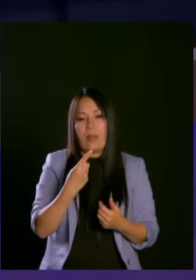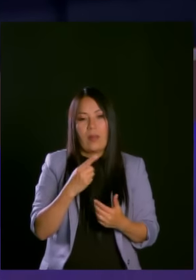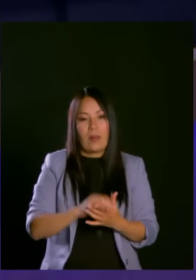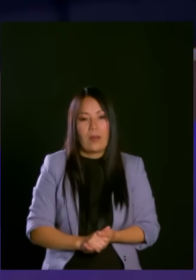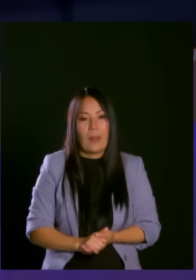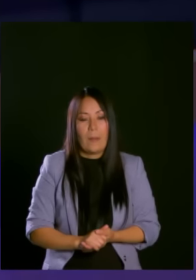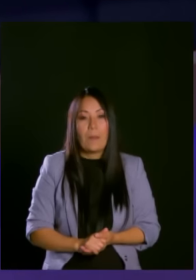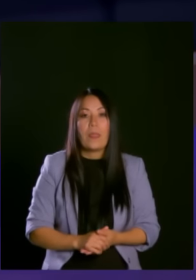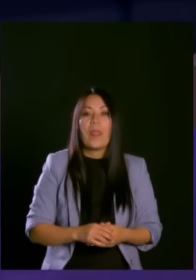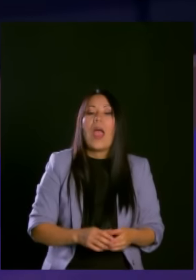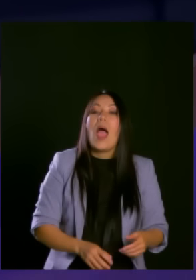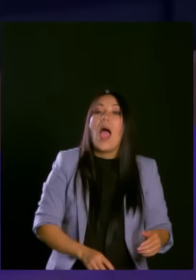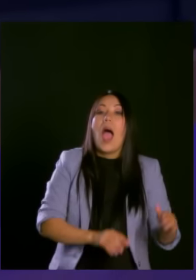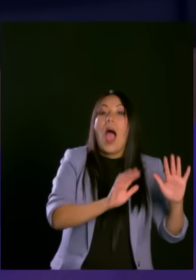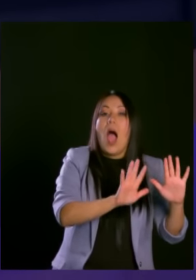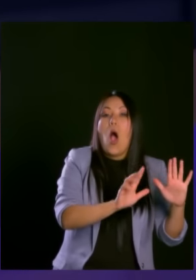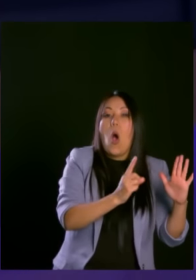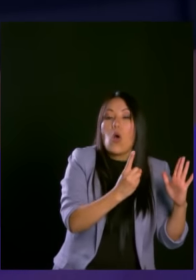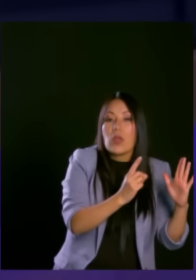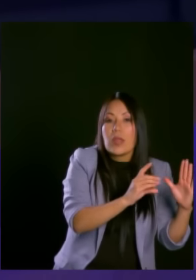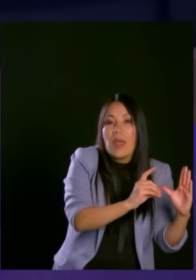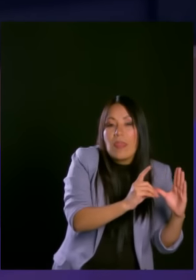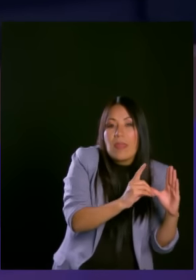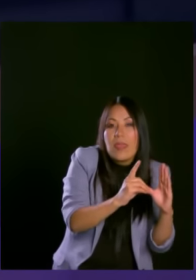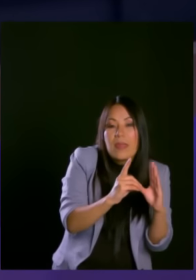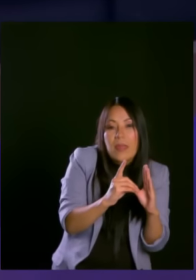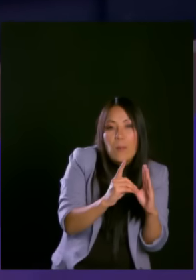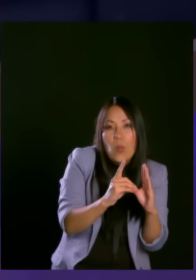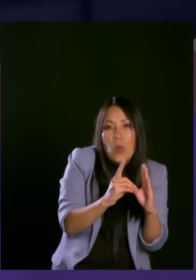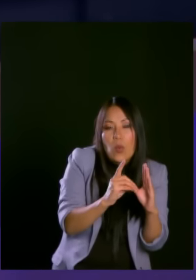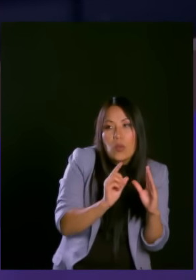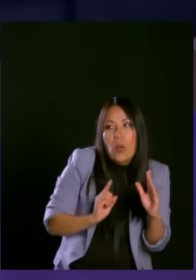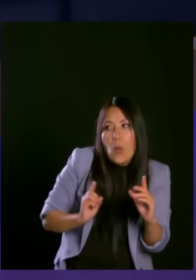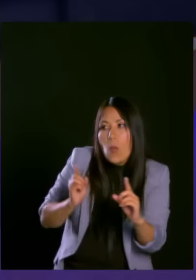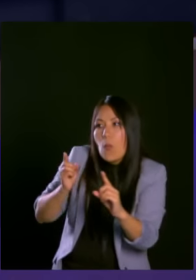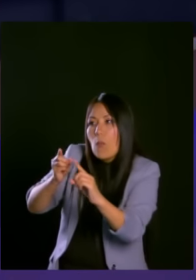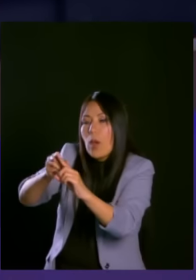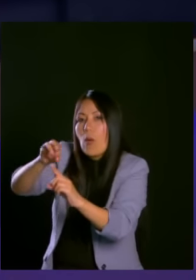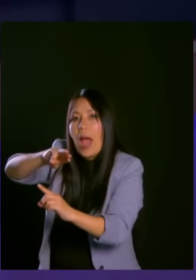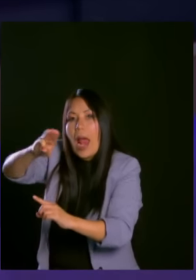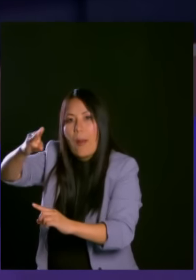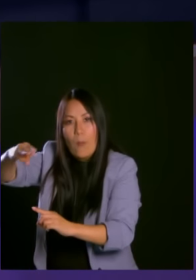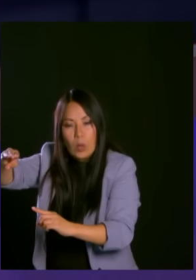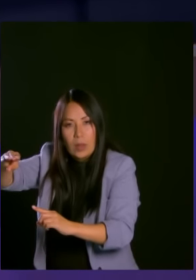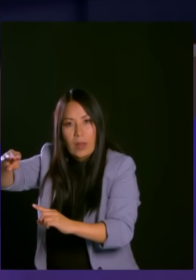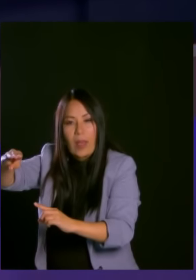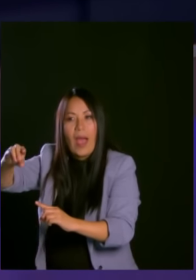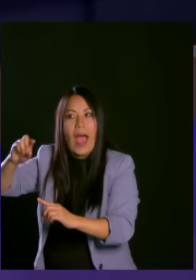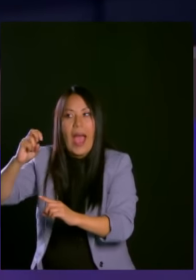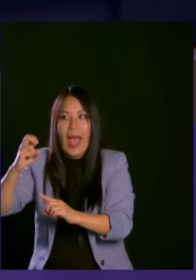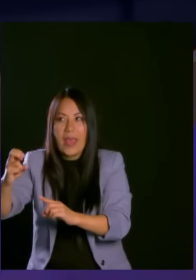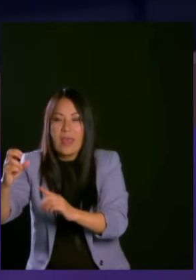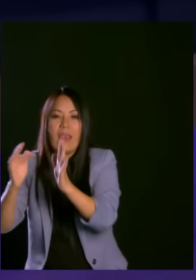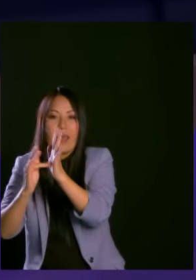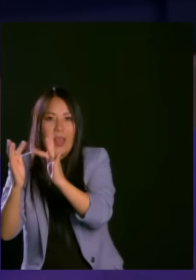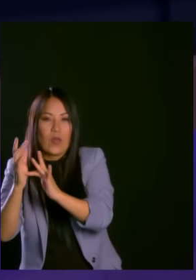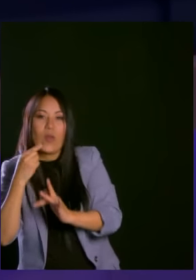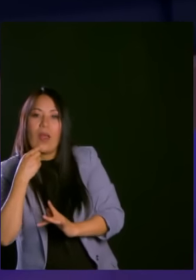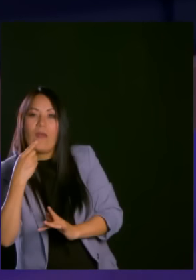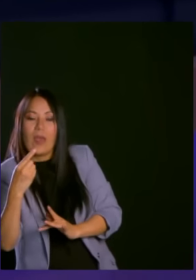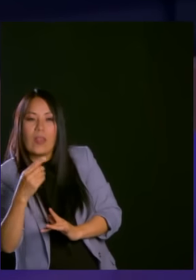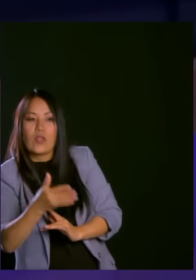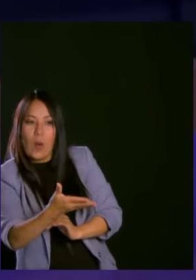Pero los 11 discípulos se fueron a Galilea, al monte donde Jesús les había ordenado. Y cuando le vieron, ¿qué